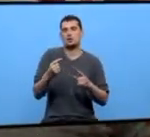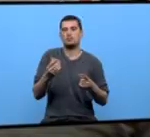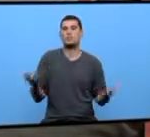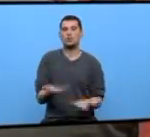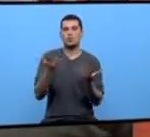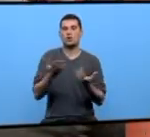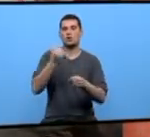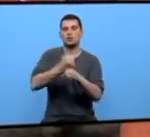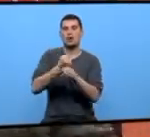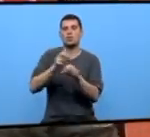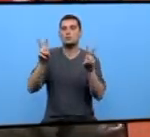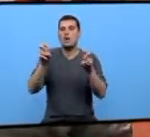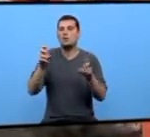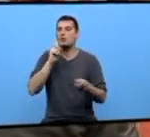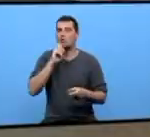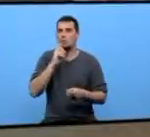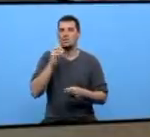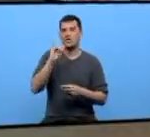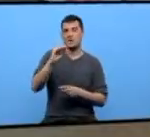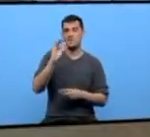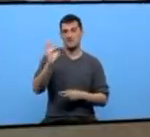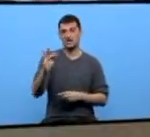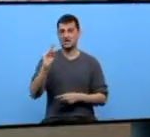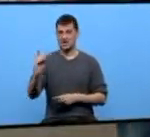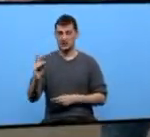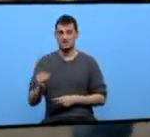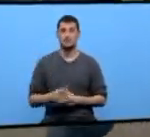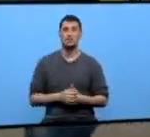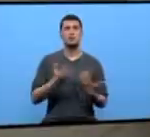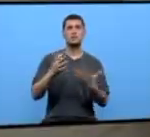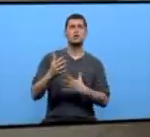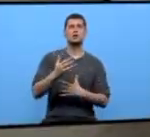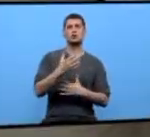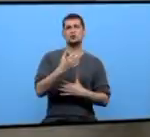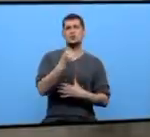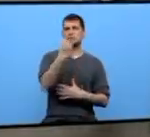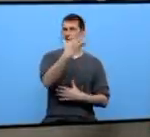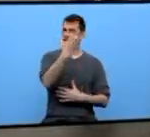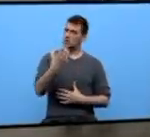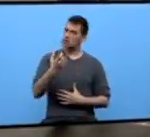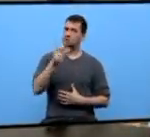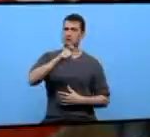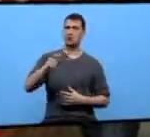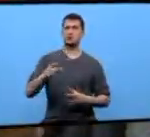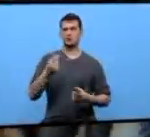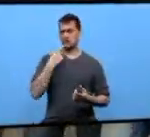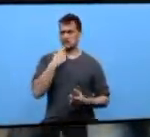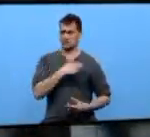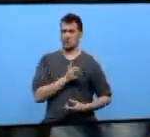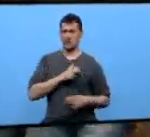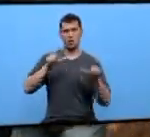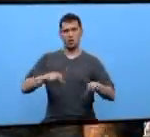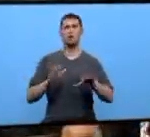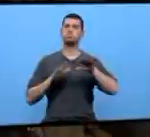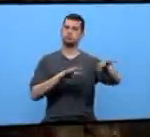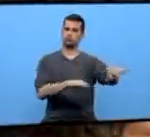promocionar novos sentidos de I+D. Uns 1.500 lucenses, segundo datos da policía local, saíron á rúa para facer visible as